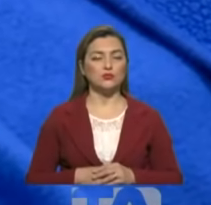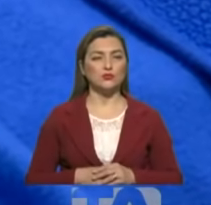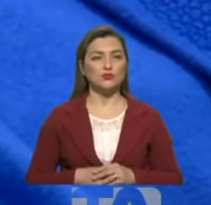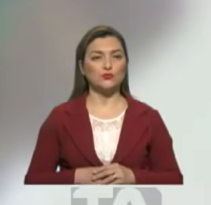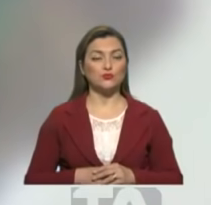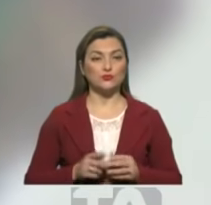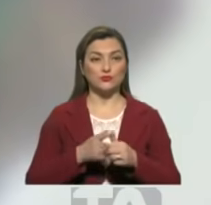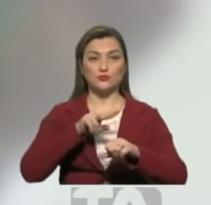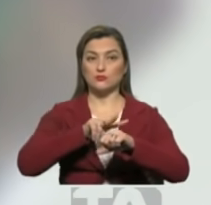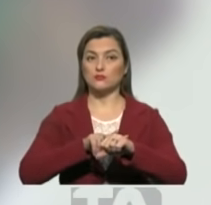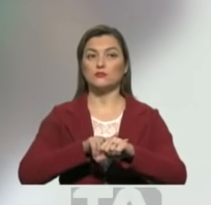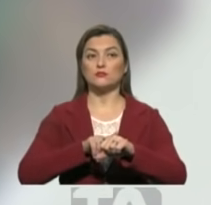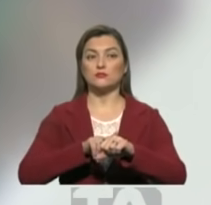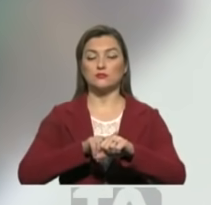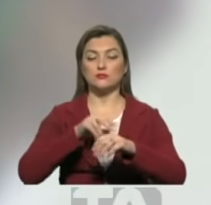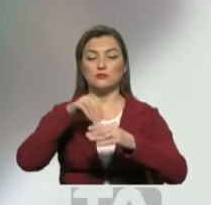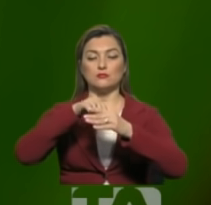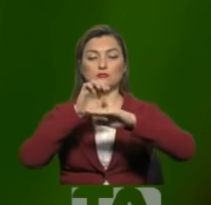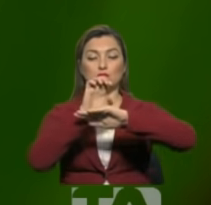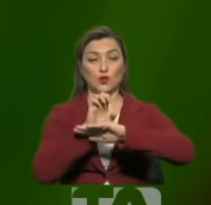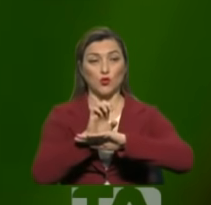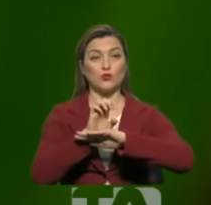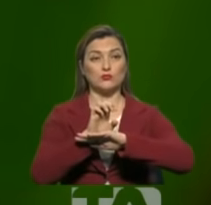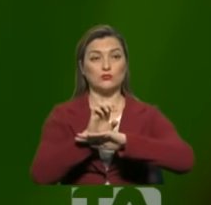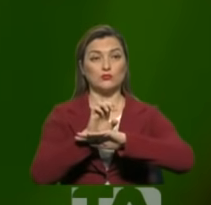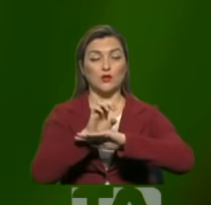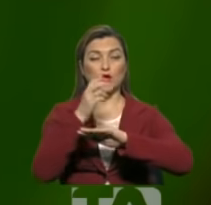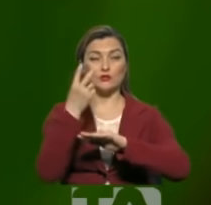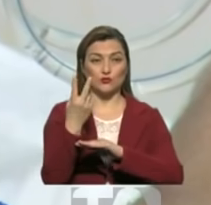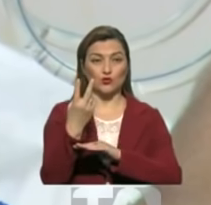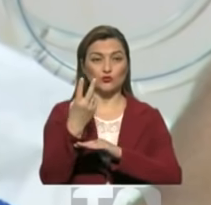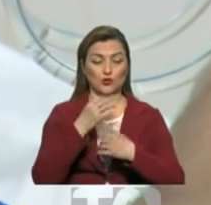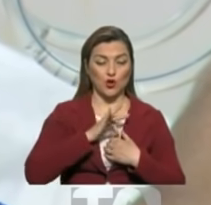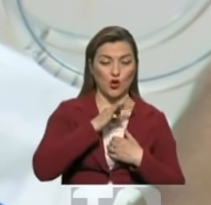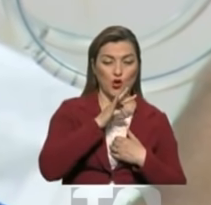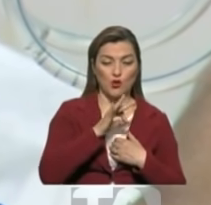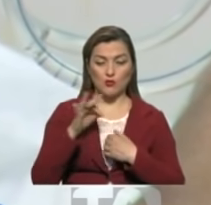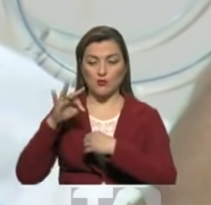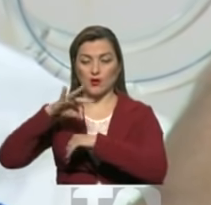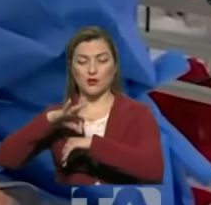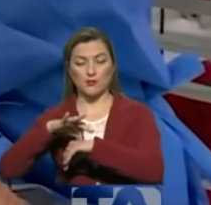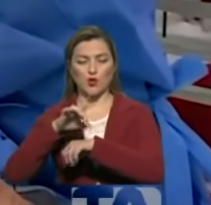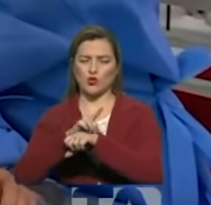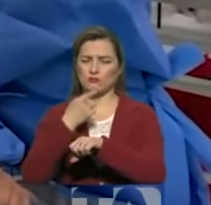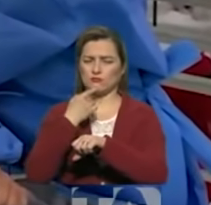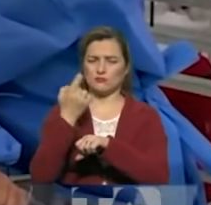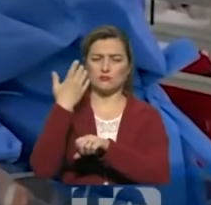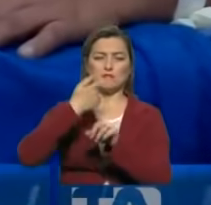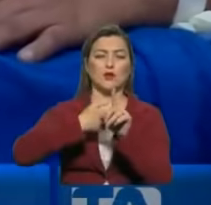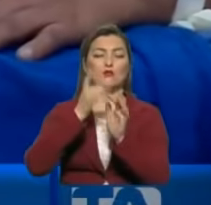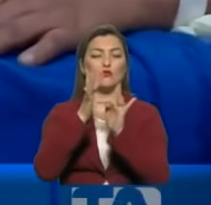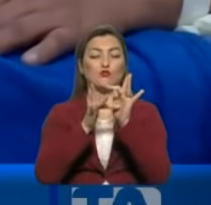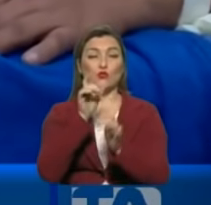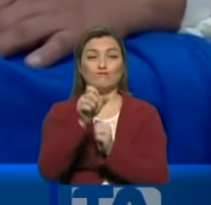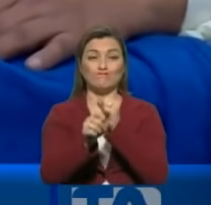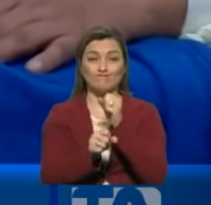No es la primera vez que se registra en el país este tipo de coinfección de dengue y COVID-19, según los expertos. En abril del año pasado